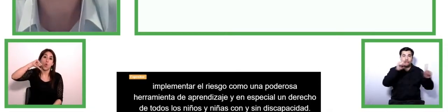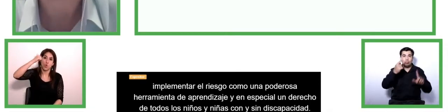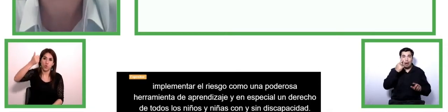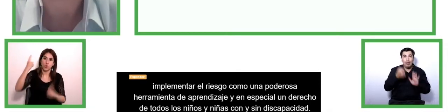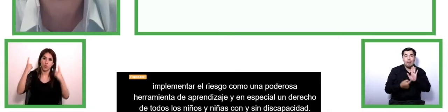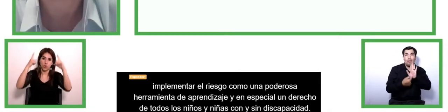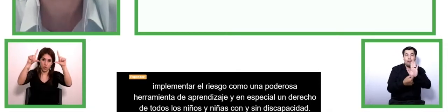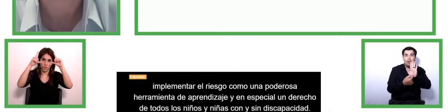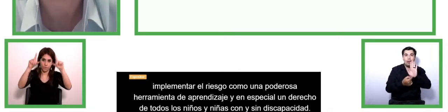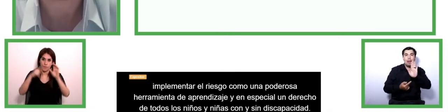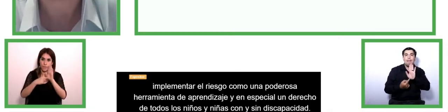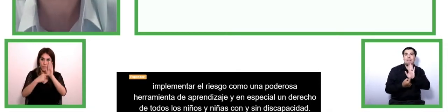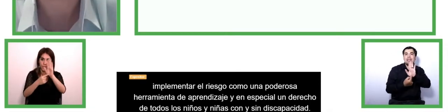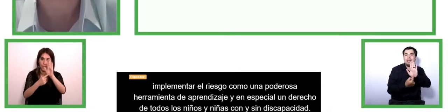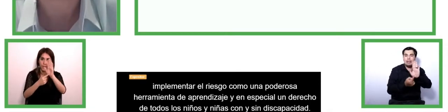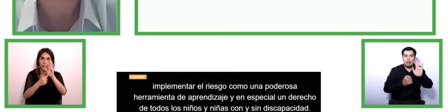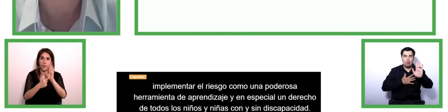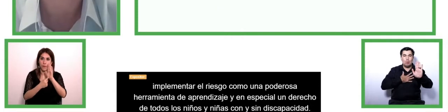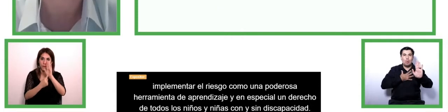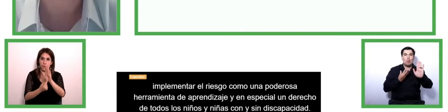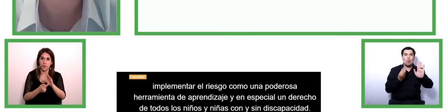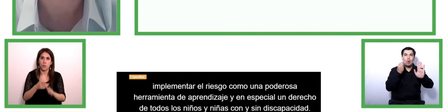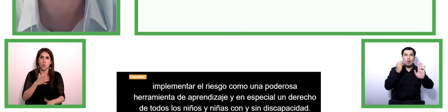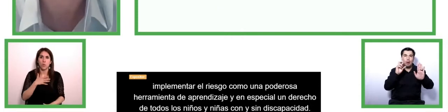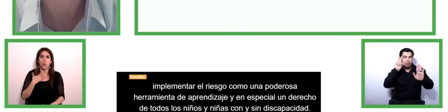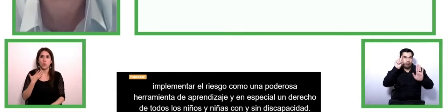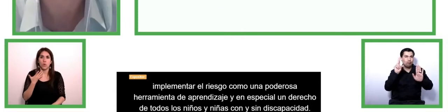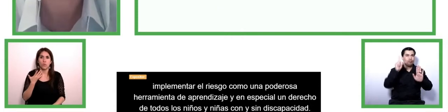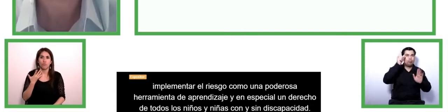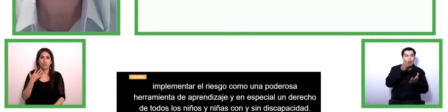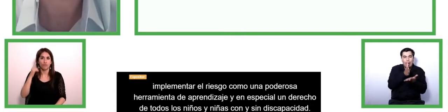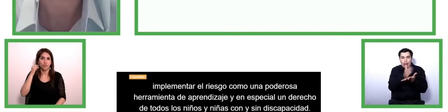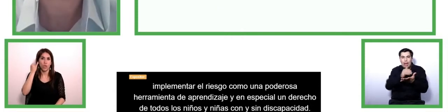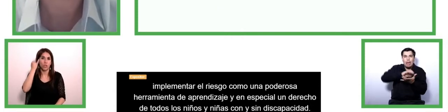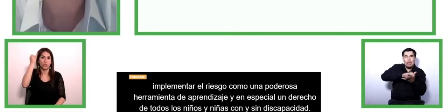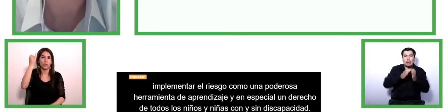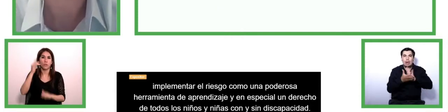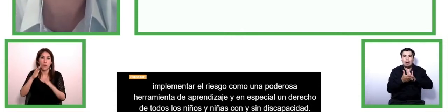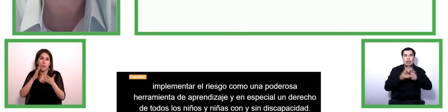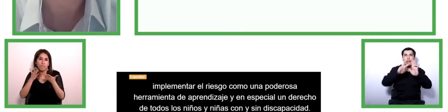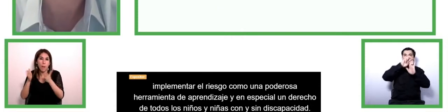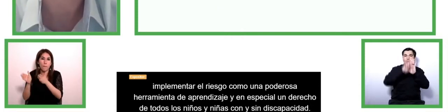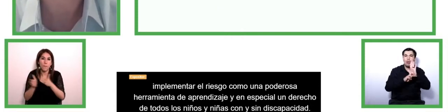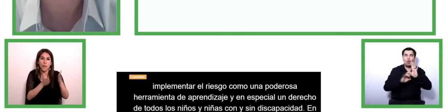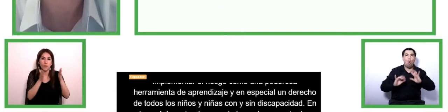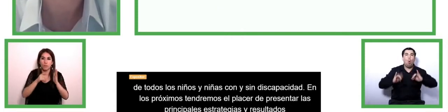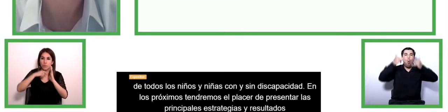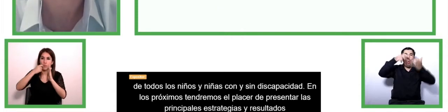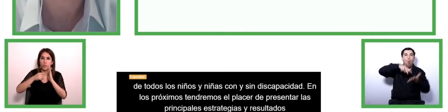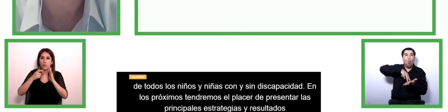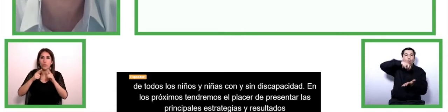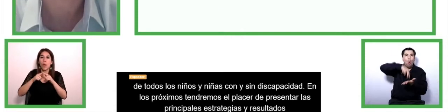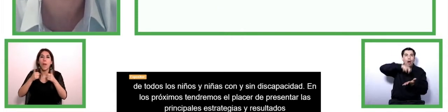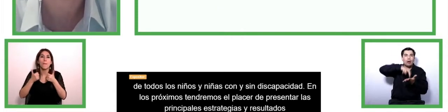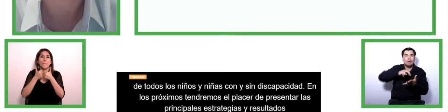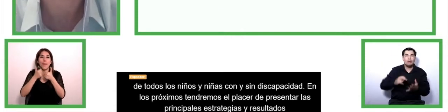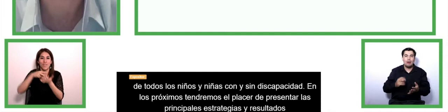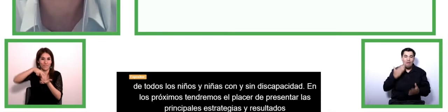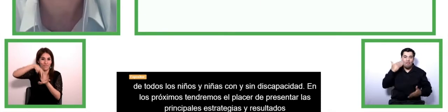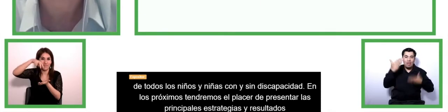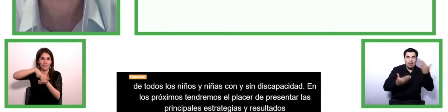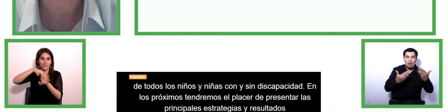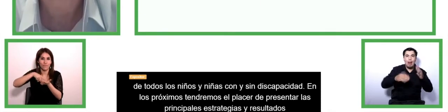de presentar las principales estrategias y resultados del proyecto Jugar, que ha beneficiado a más de 30.000 personas en los